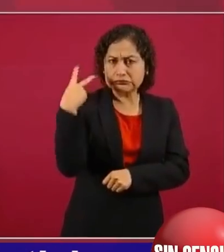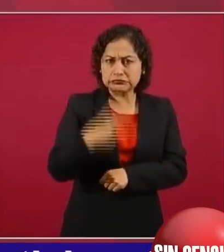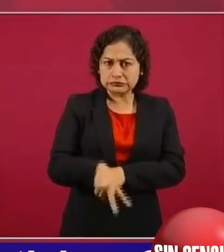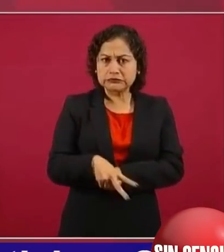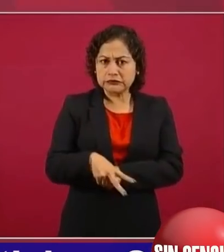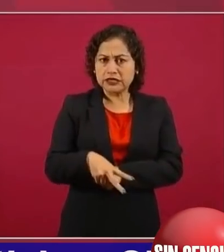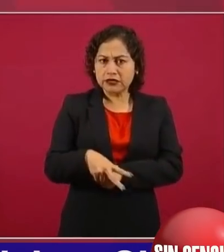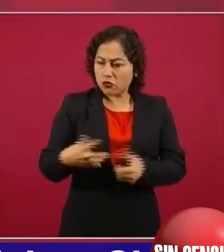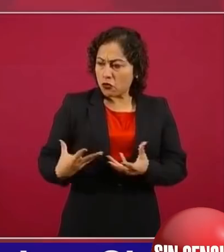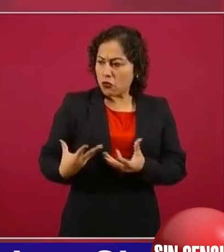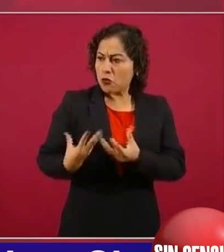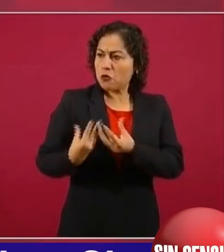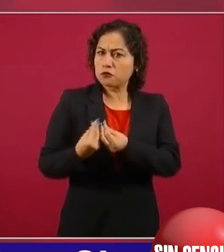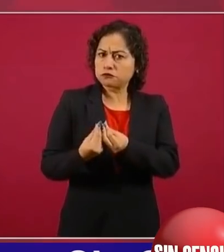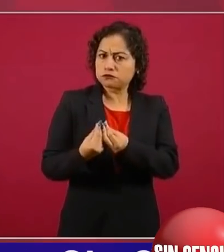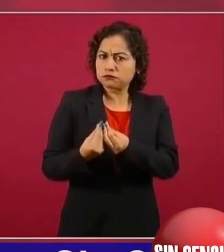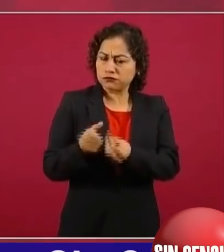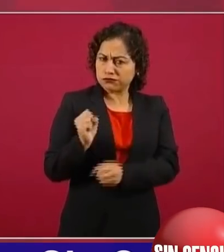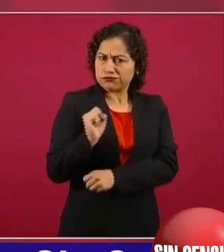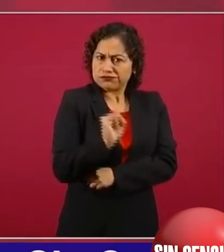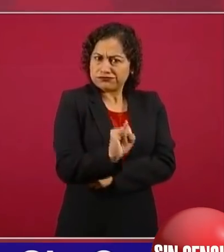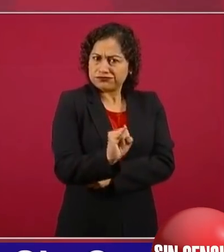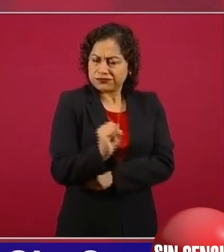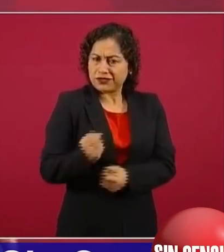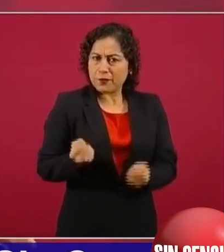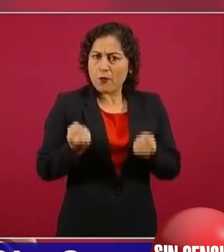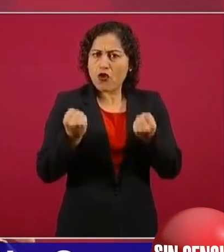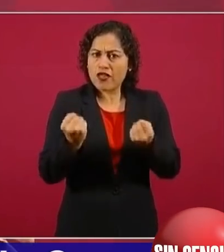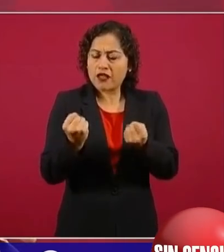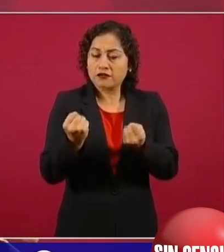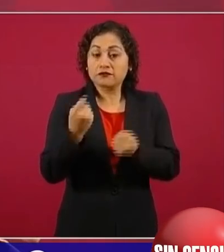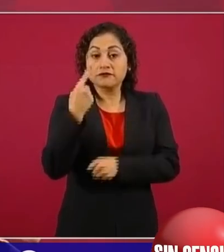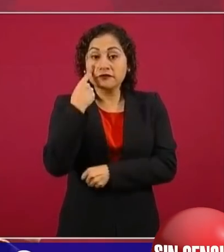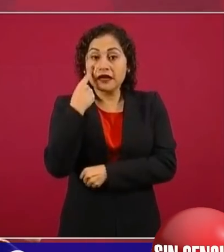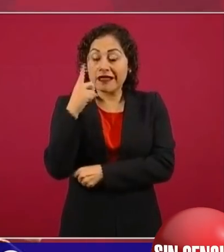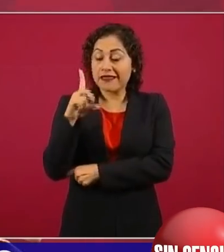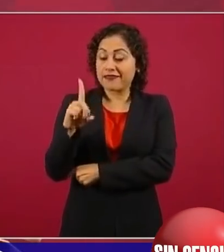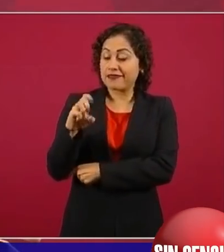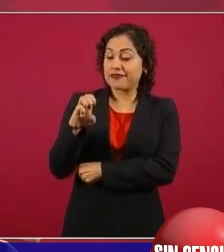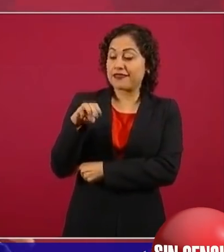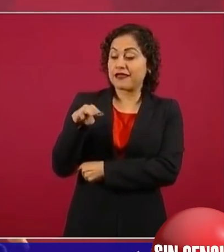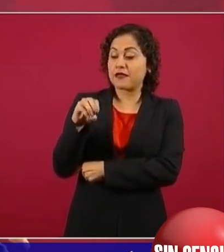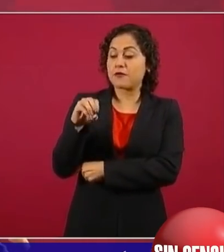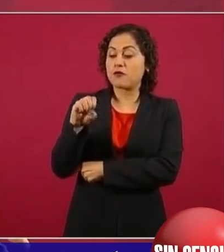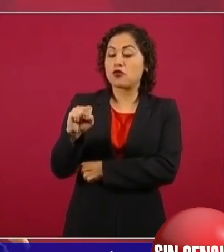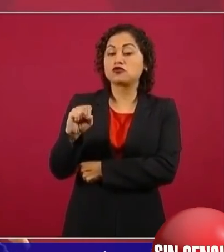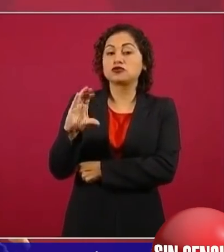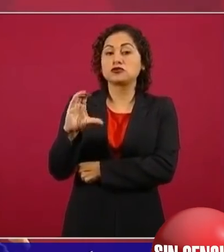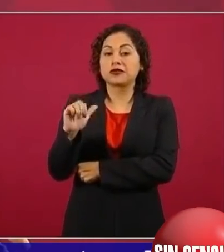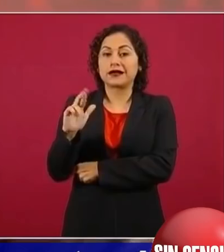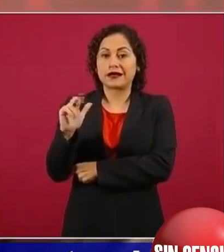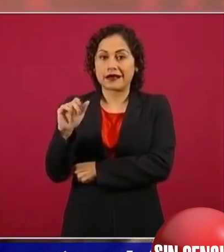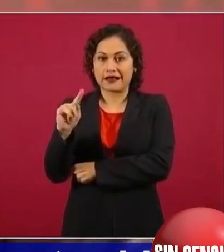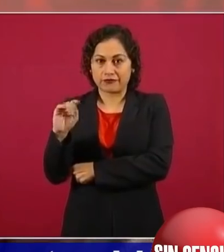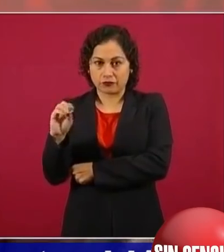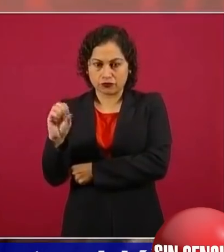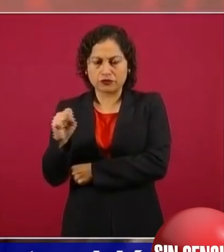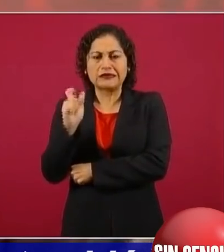es pueblo, kratos es poder. Esa es la democracia, es el poder del pueblo.